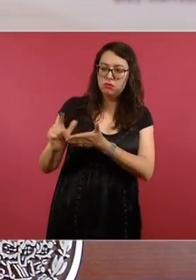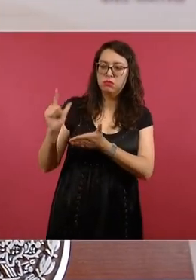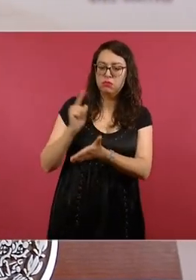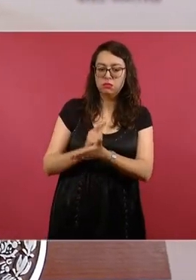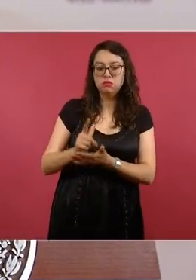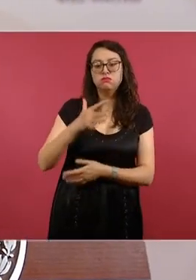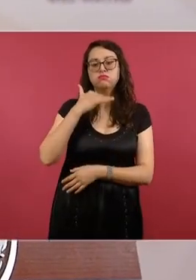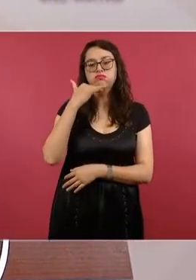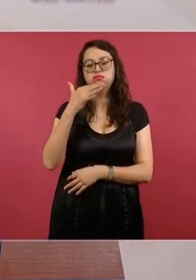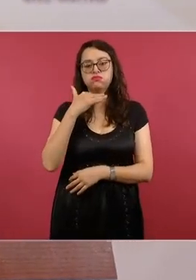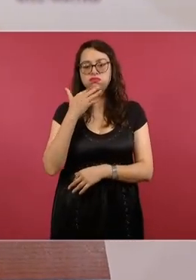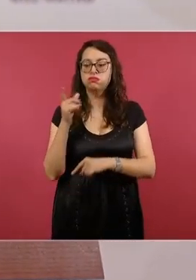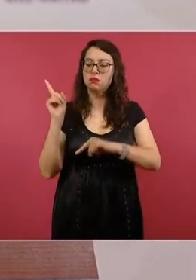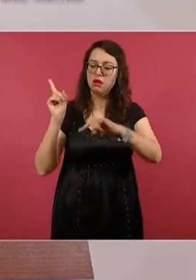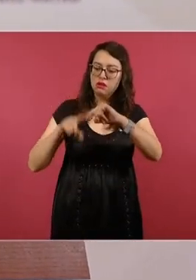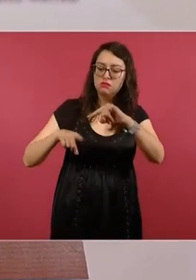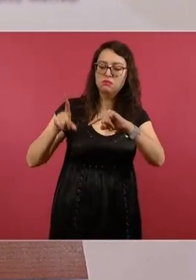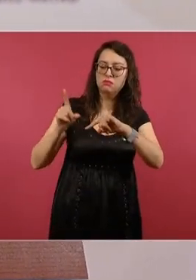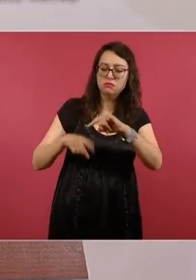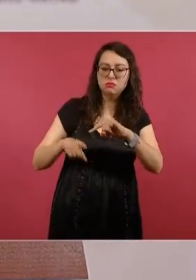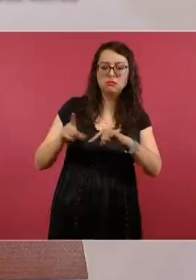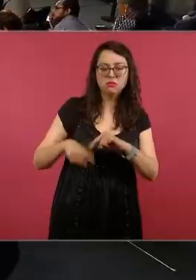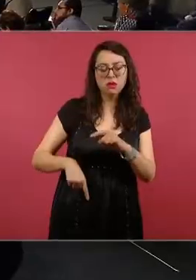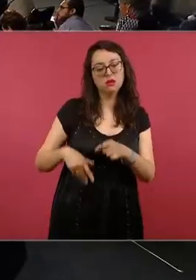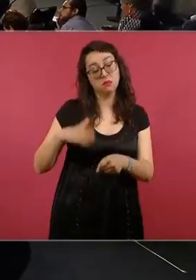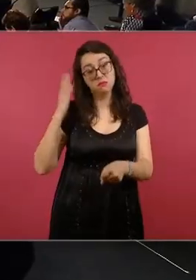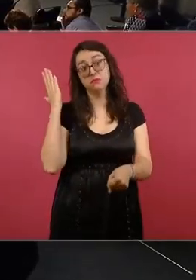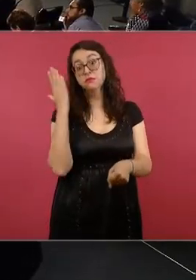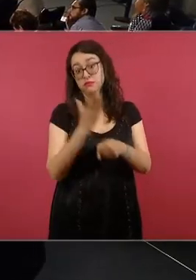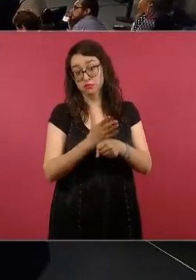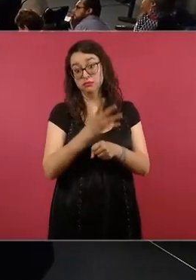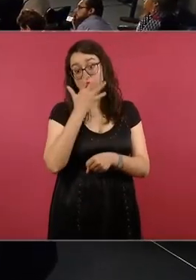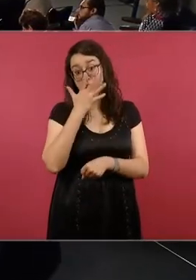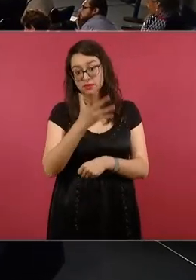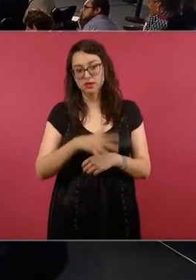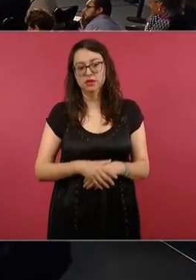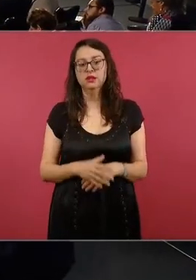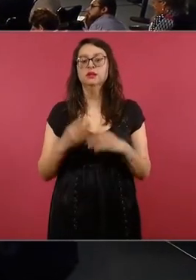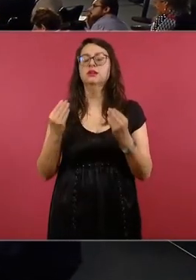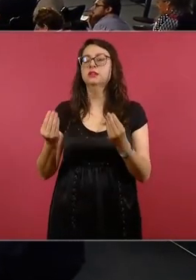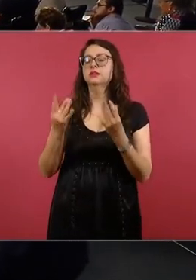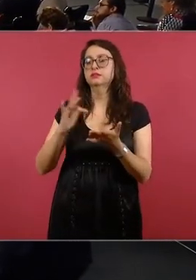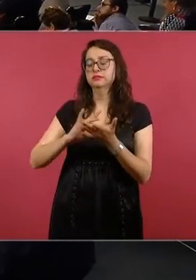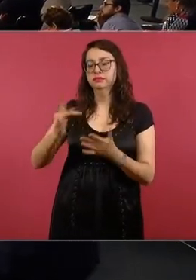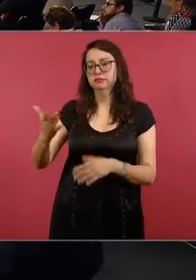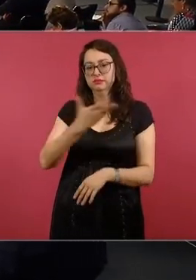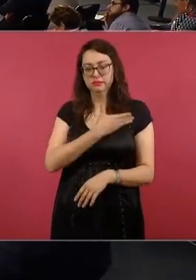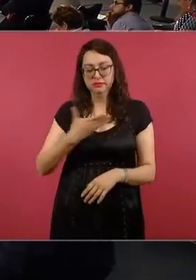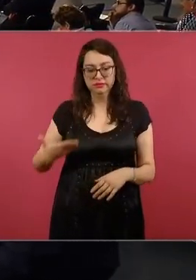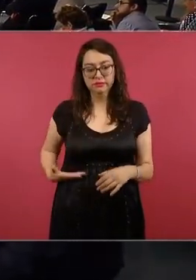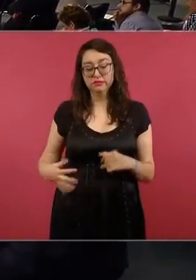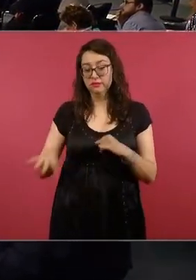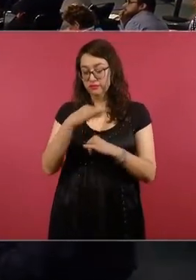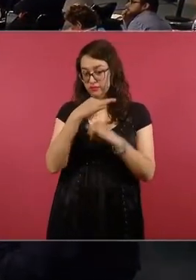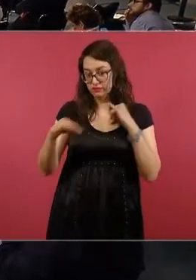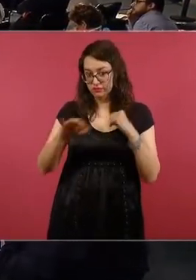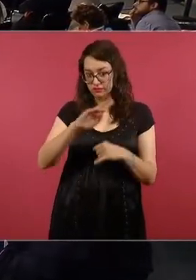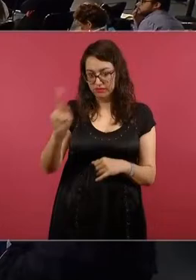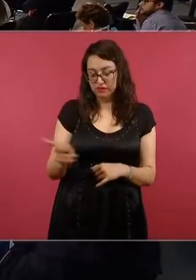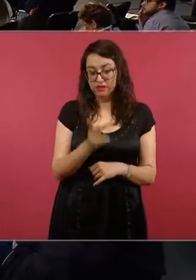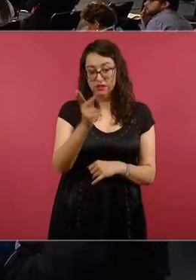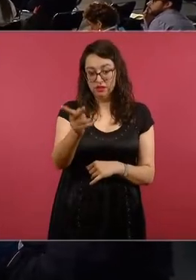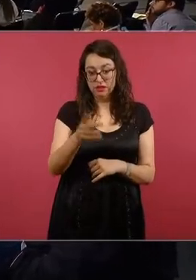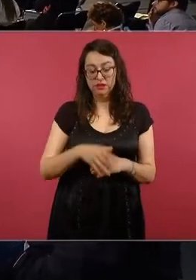y con la impunidad, ¿no? Eso es lo que puedo yo comentarte. Muchas gracias, presidente. Y bueno, ya para finalizar, como le